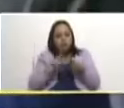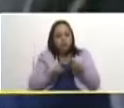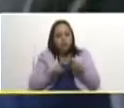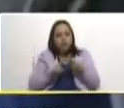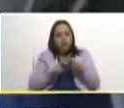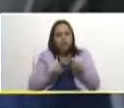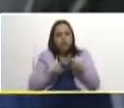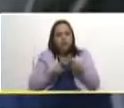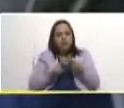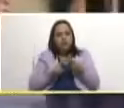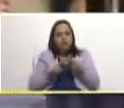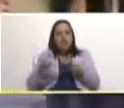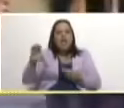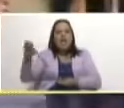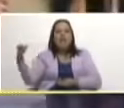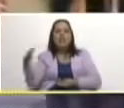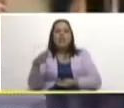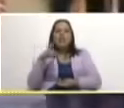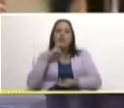El Dorado,